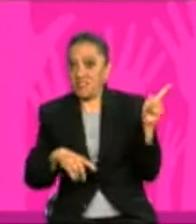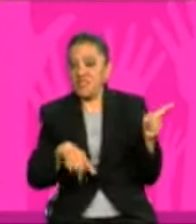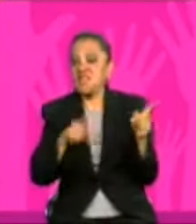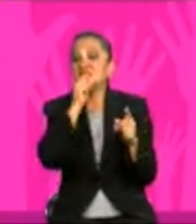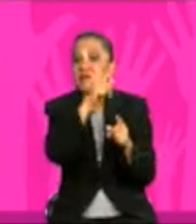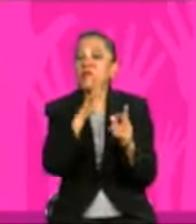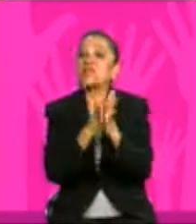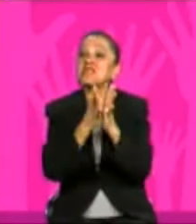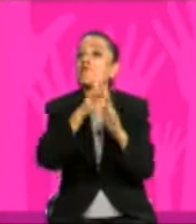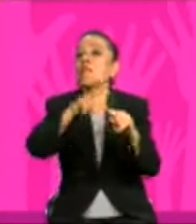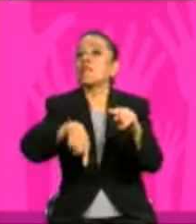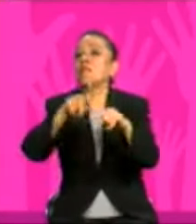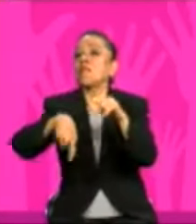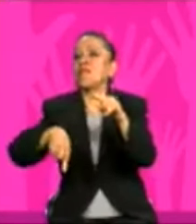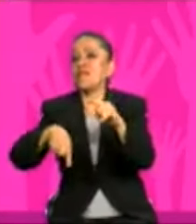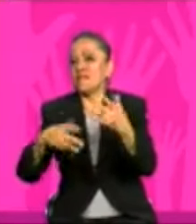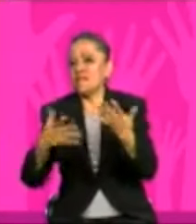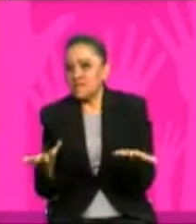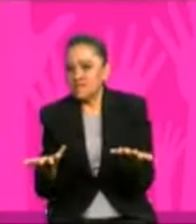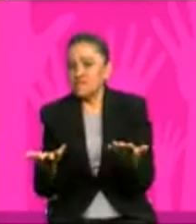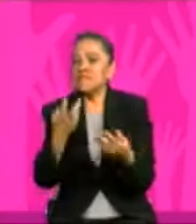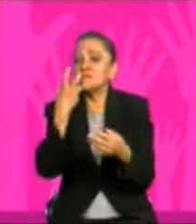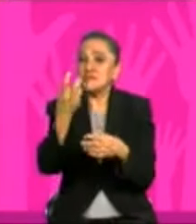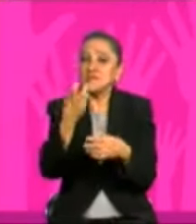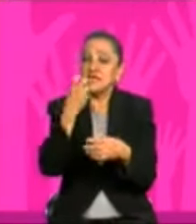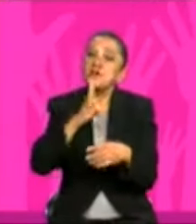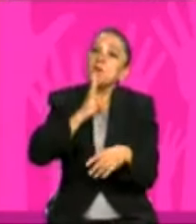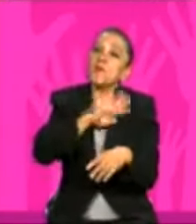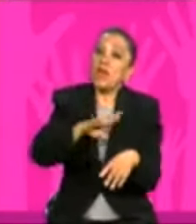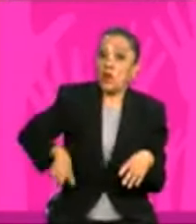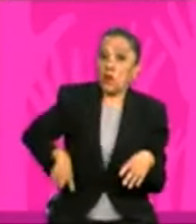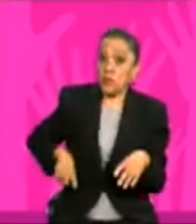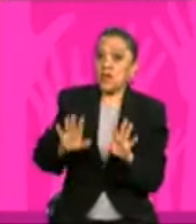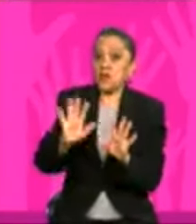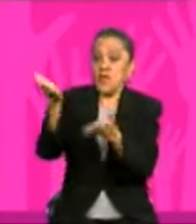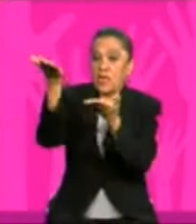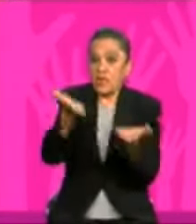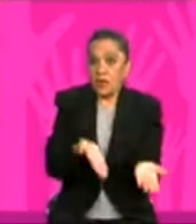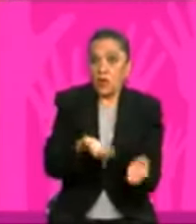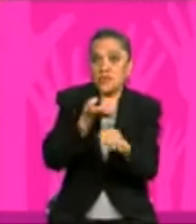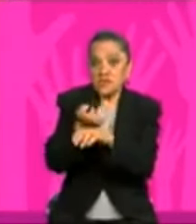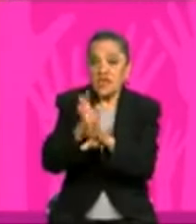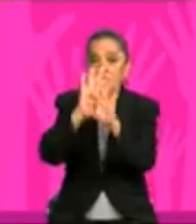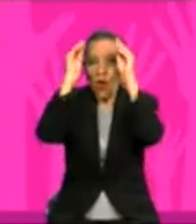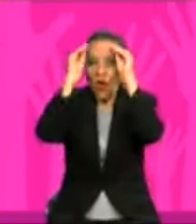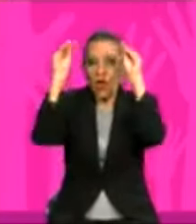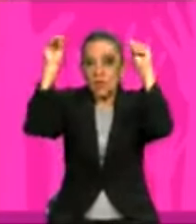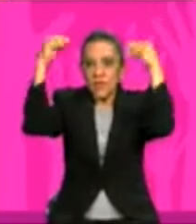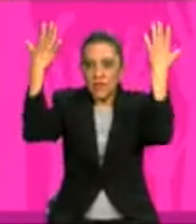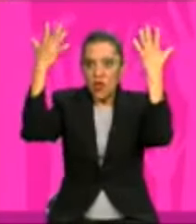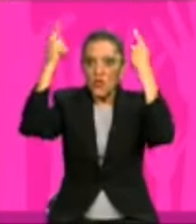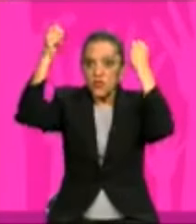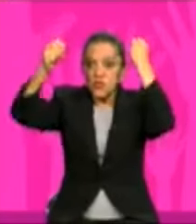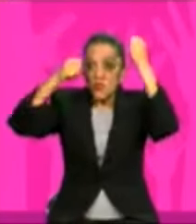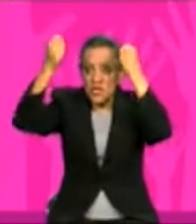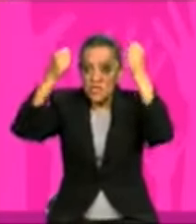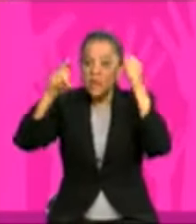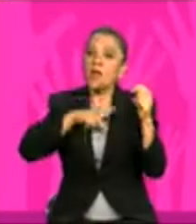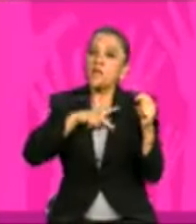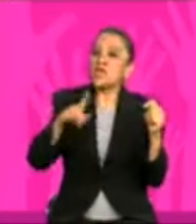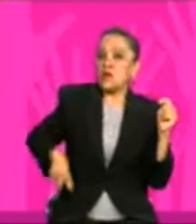Lamentablemente, los malos gobiernos han llegado a nuestro estado y se han olvidado del turismo. En mi gobierno,